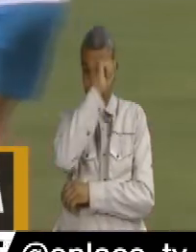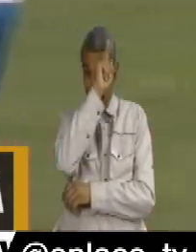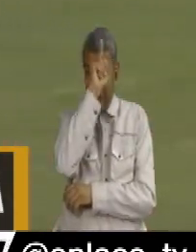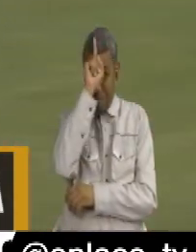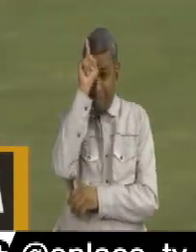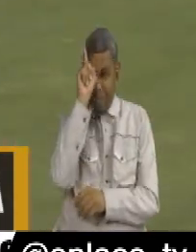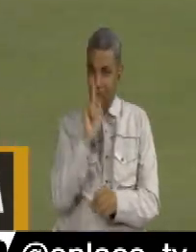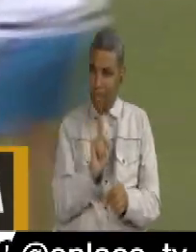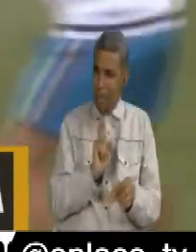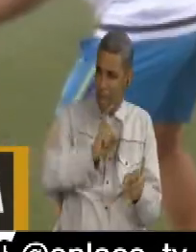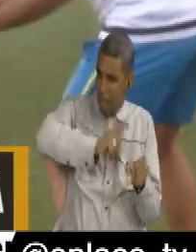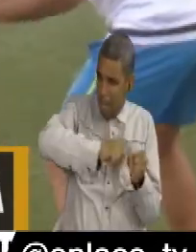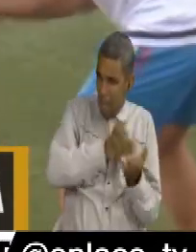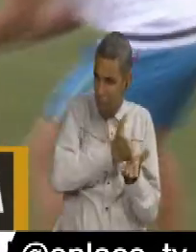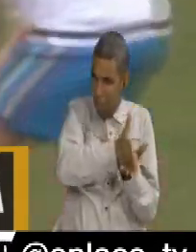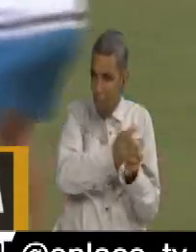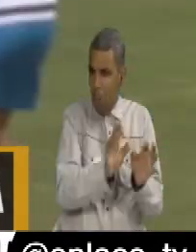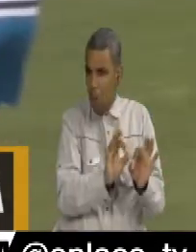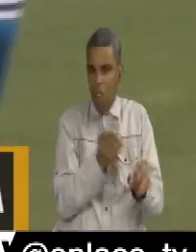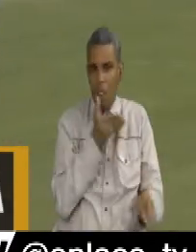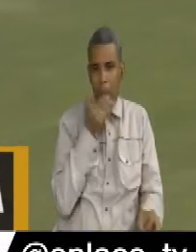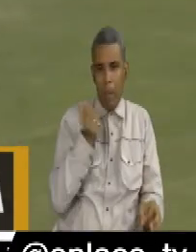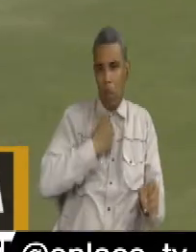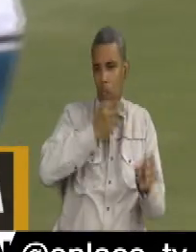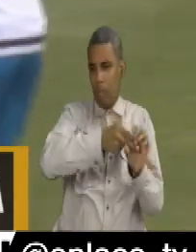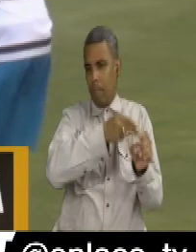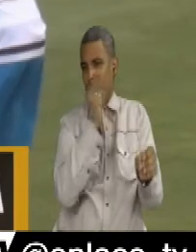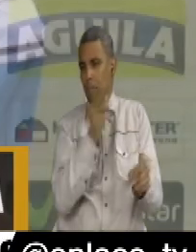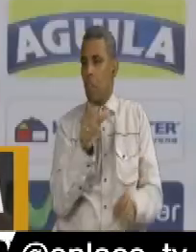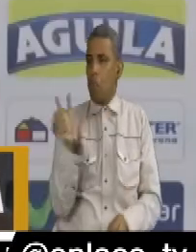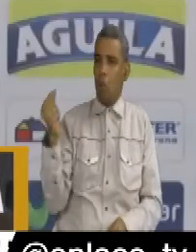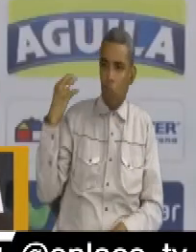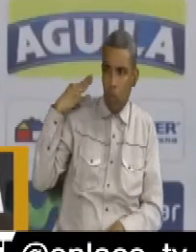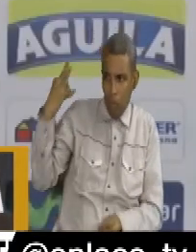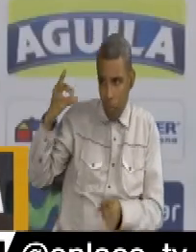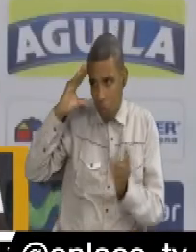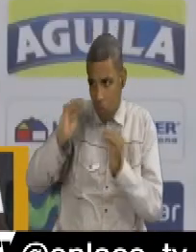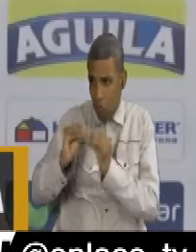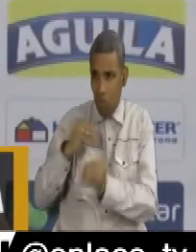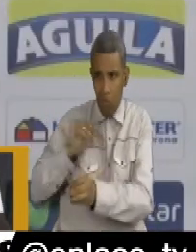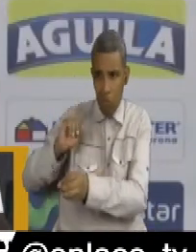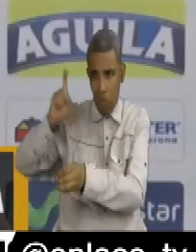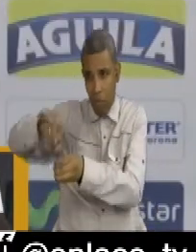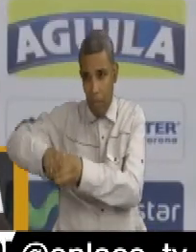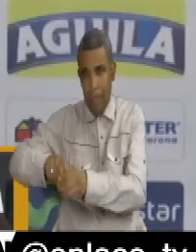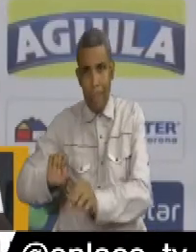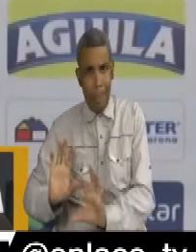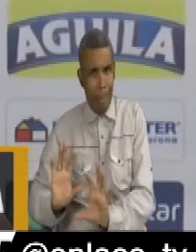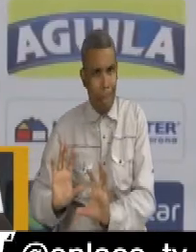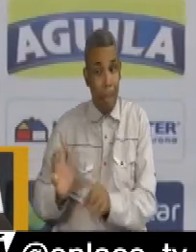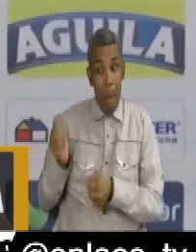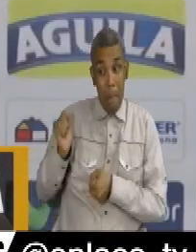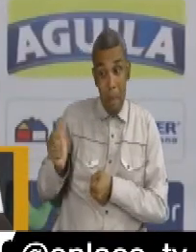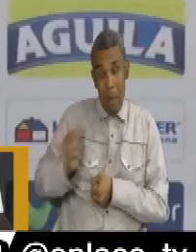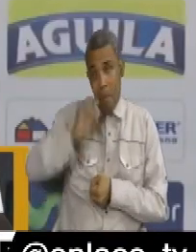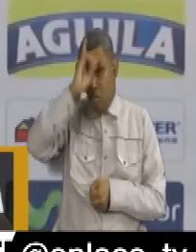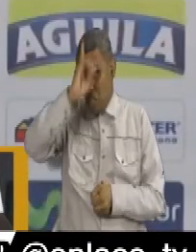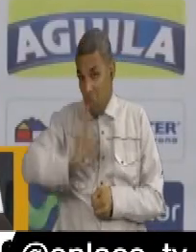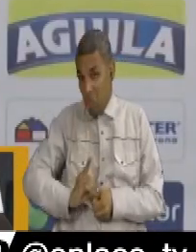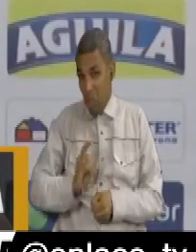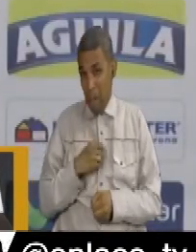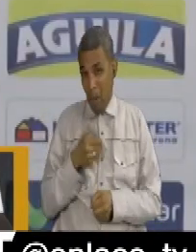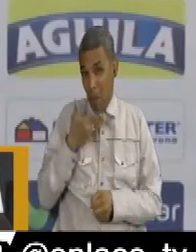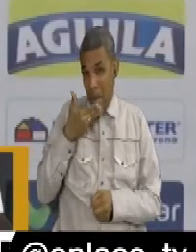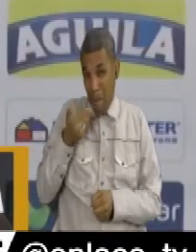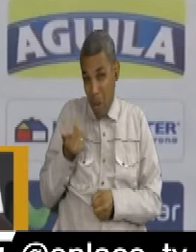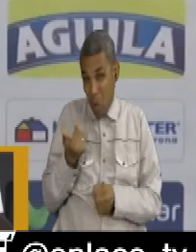club es el propietario de su pase, de su carta, y que será una decisión